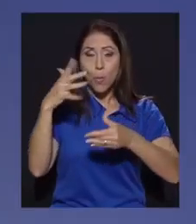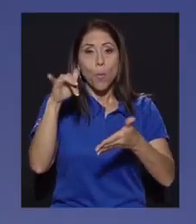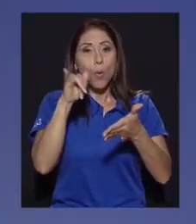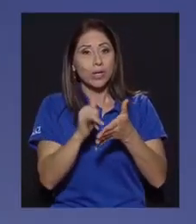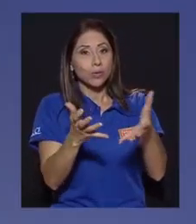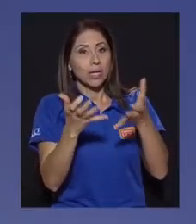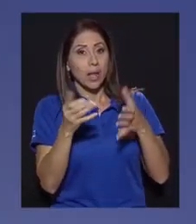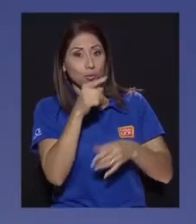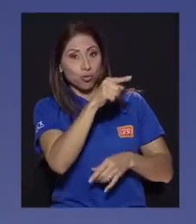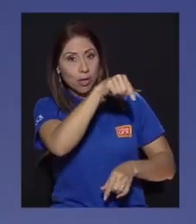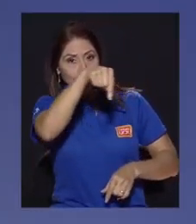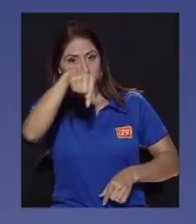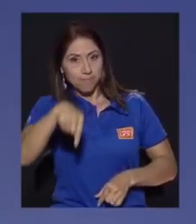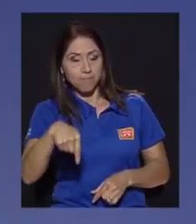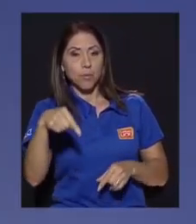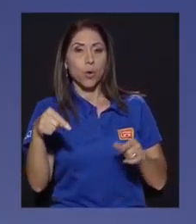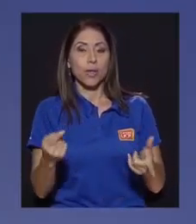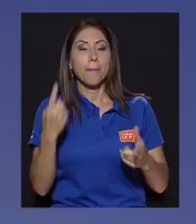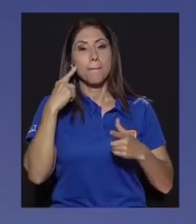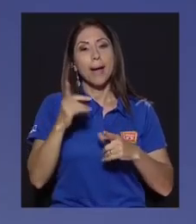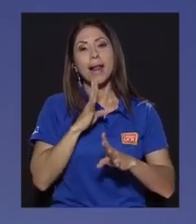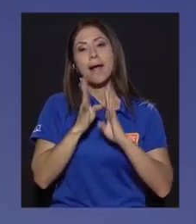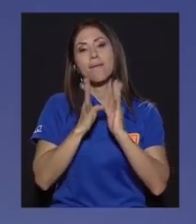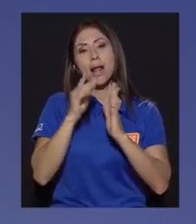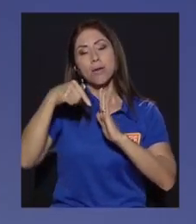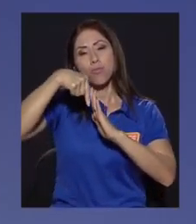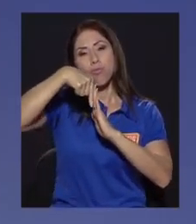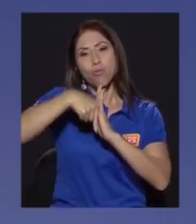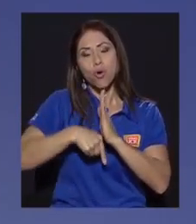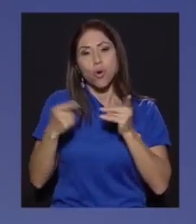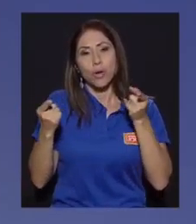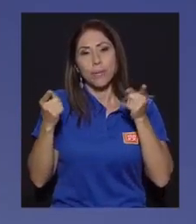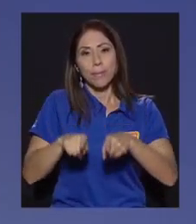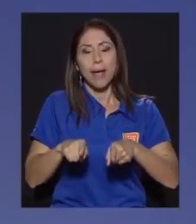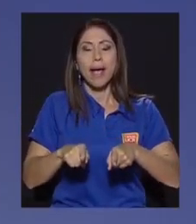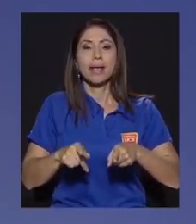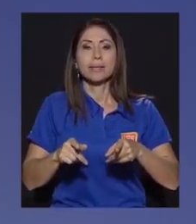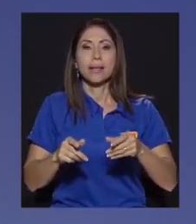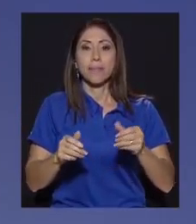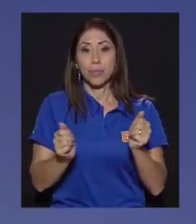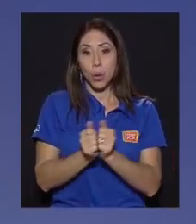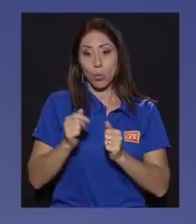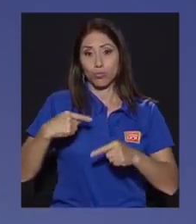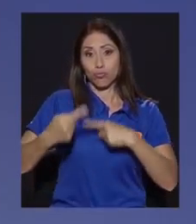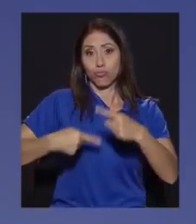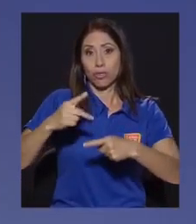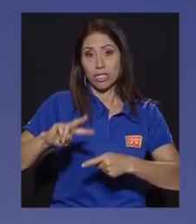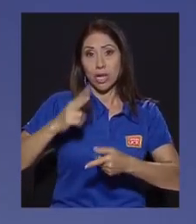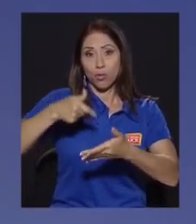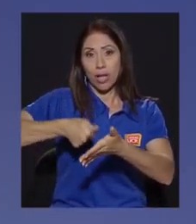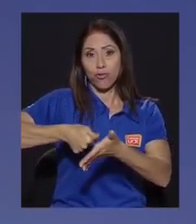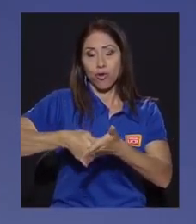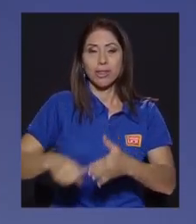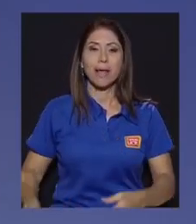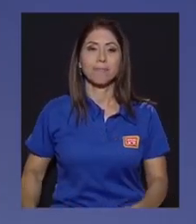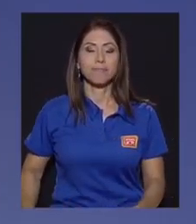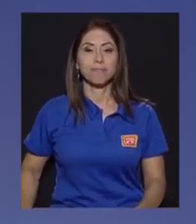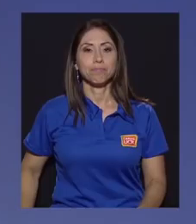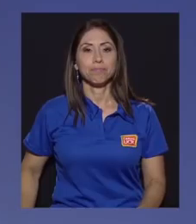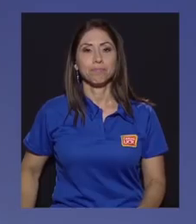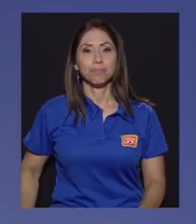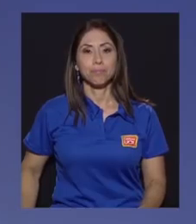para reflexionar profundamente sobre lo que pasa casualmente a partir de esta segunda ronda las iglesias